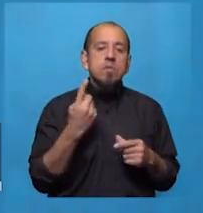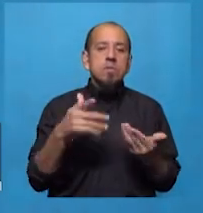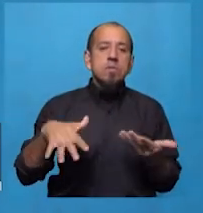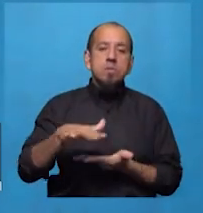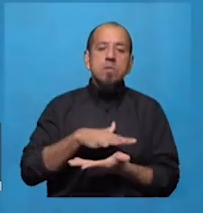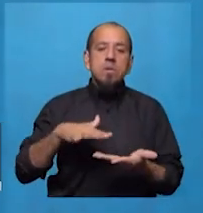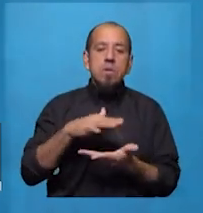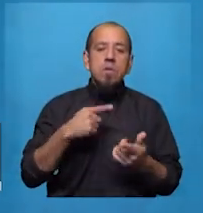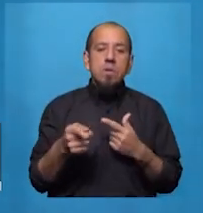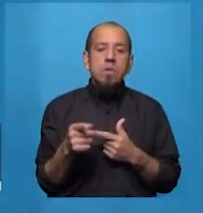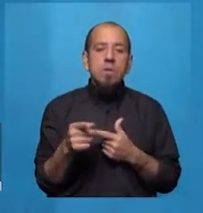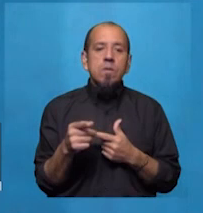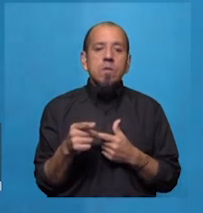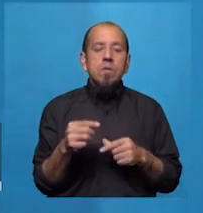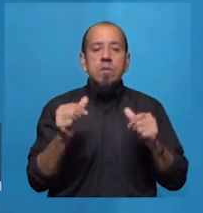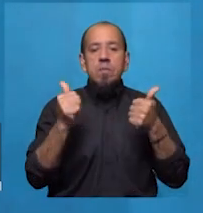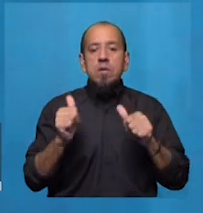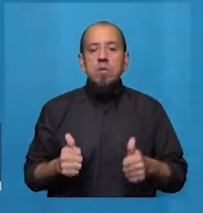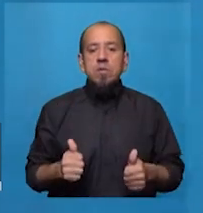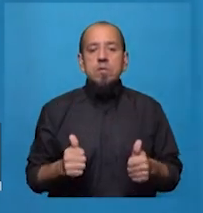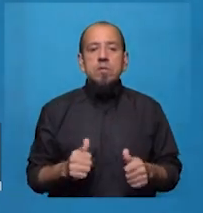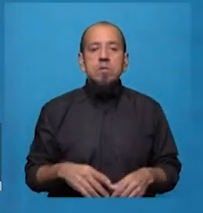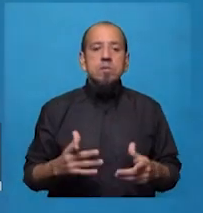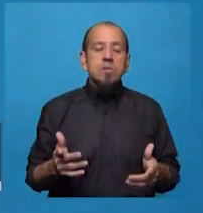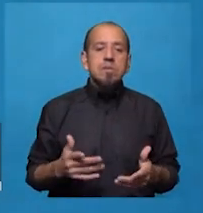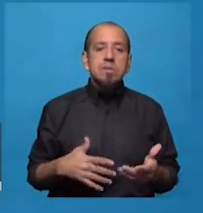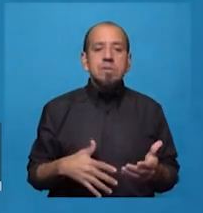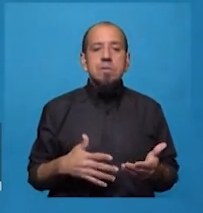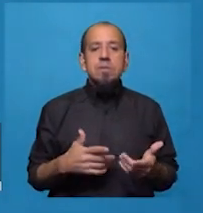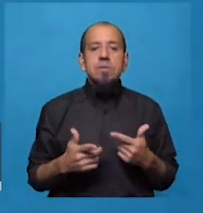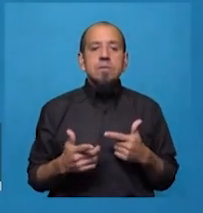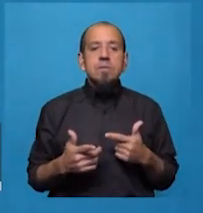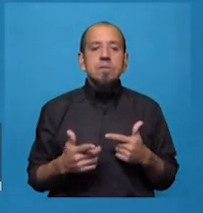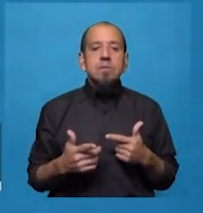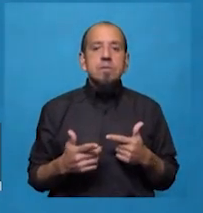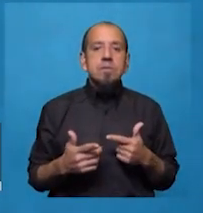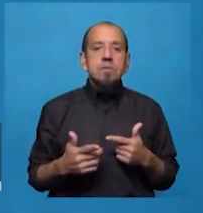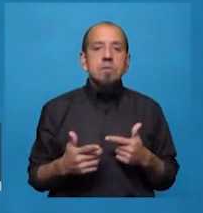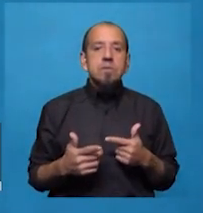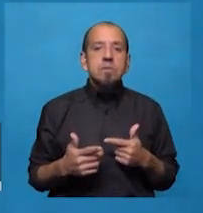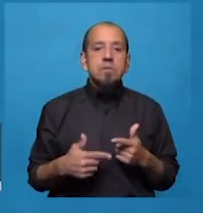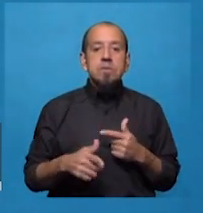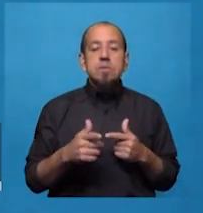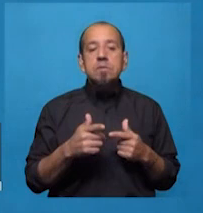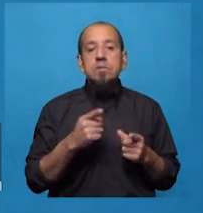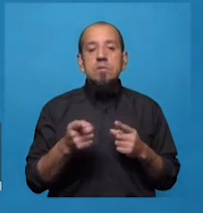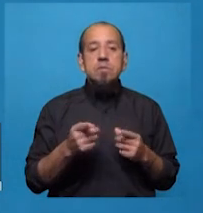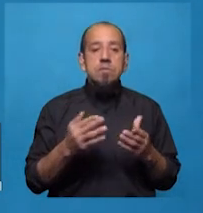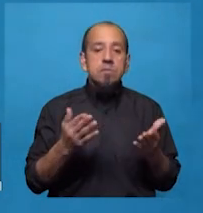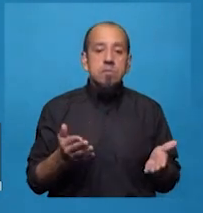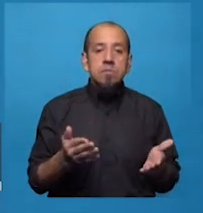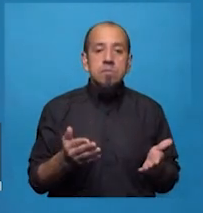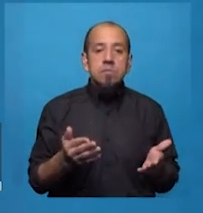cruzando camino Maldonado que también tiene una situación delicada y bueno Y así lo los jerarcas tomaron